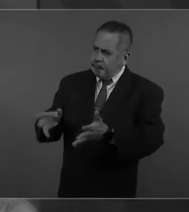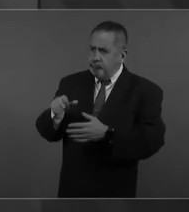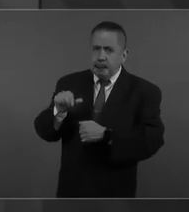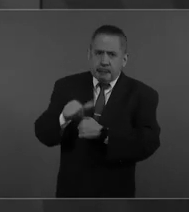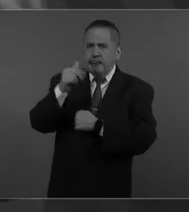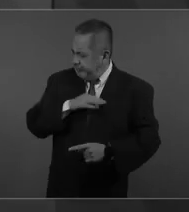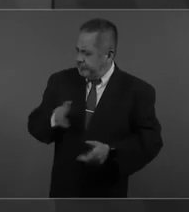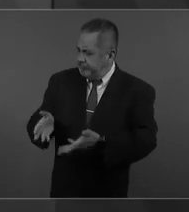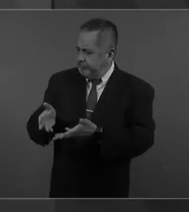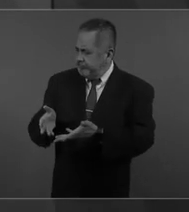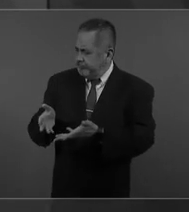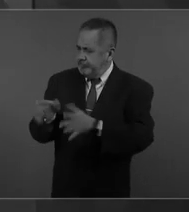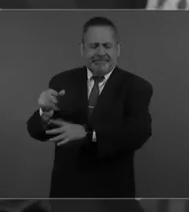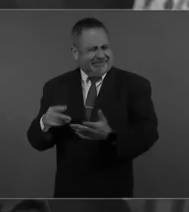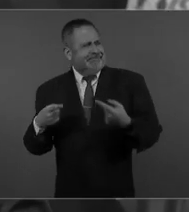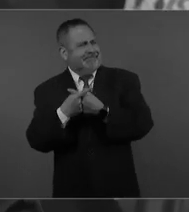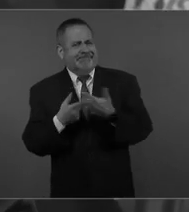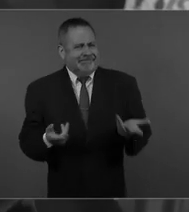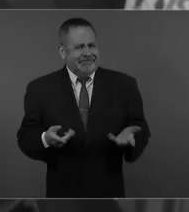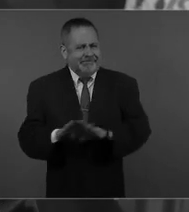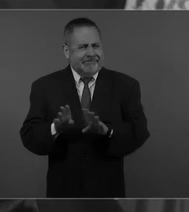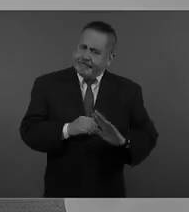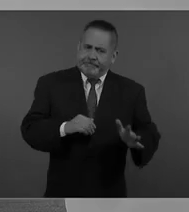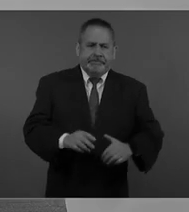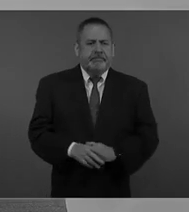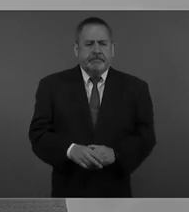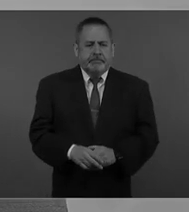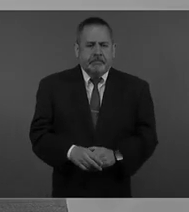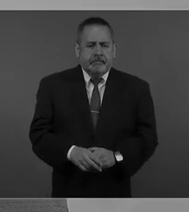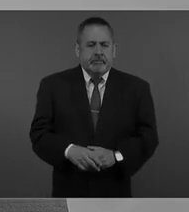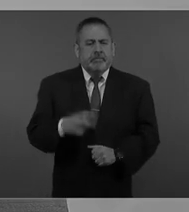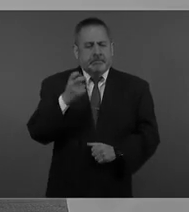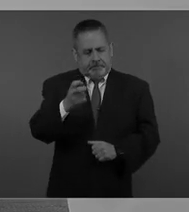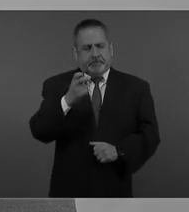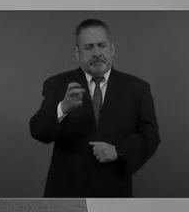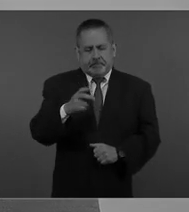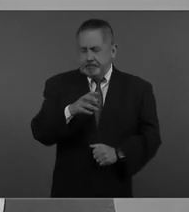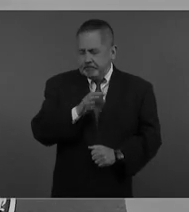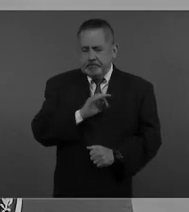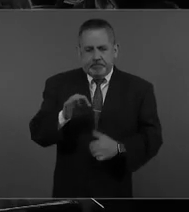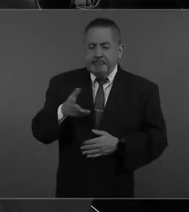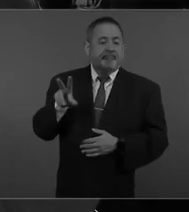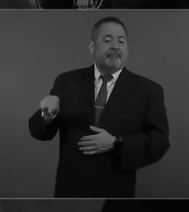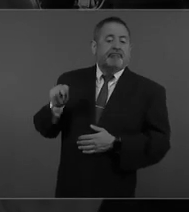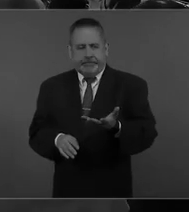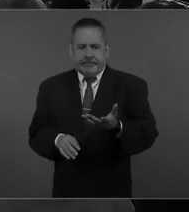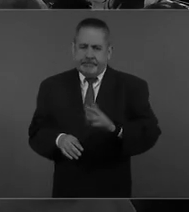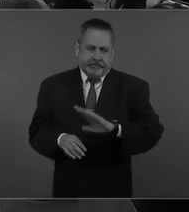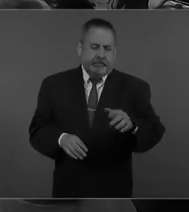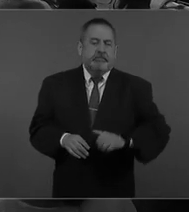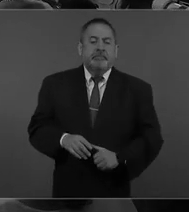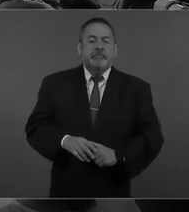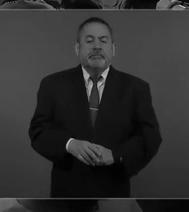extranjero. Y al final se les limita la posibilidad de participar. Eso lo podemos constatar viendo